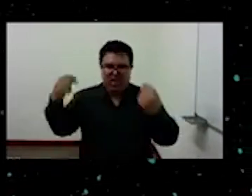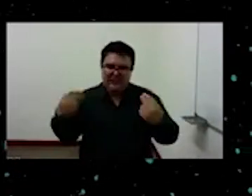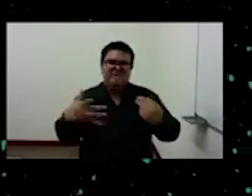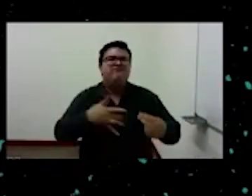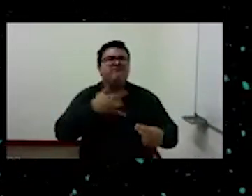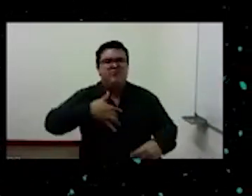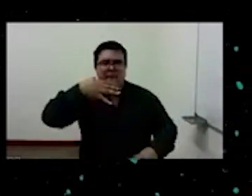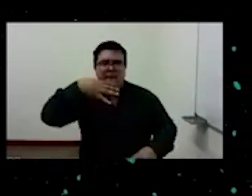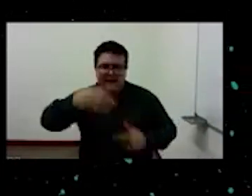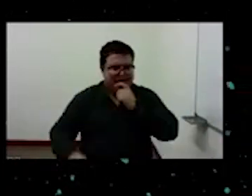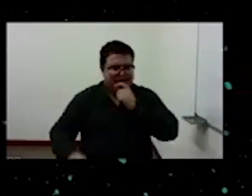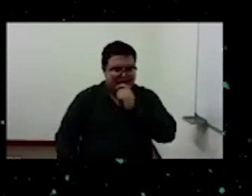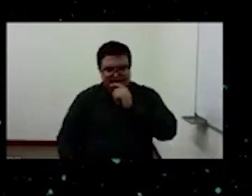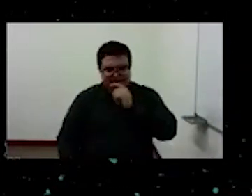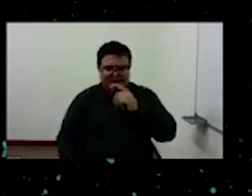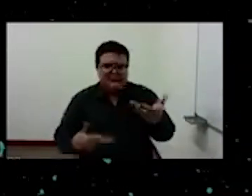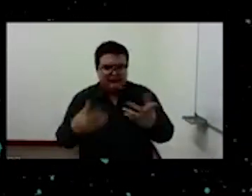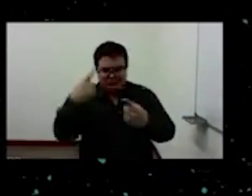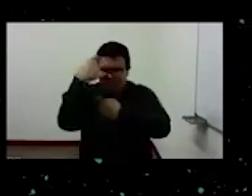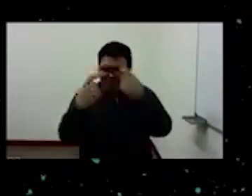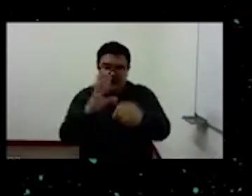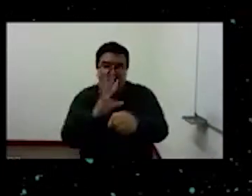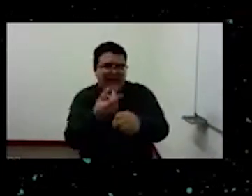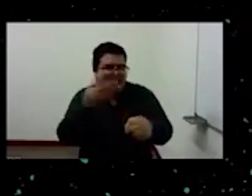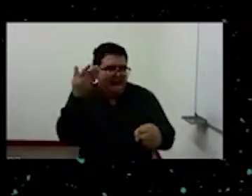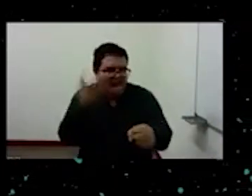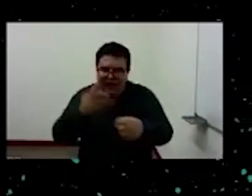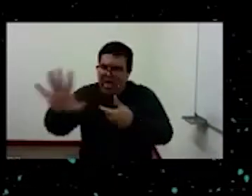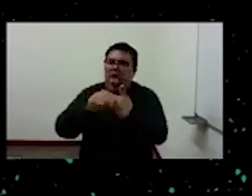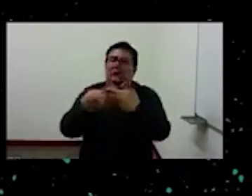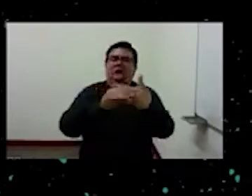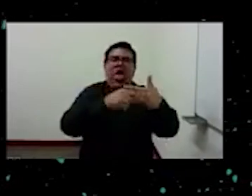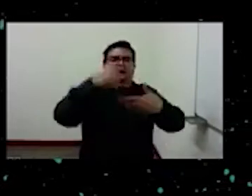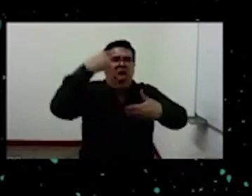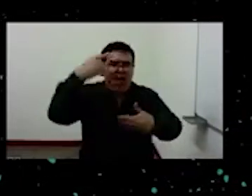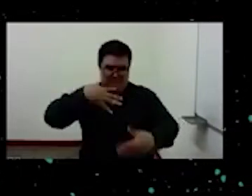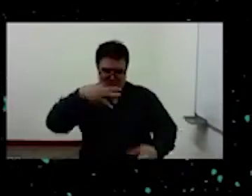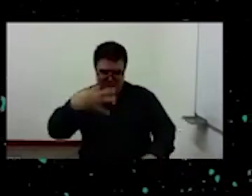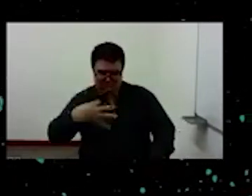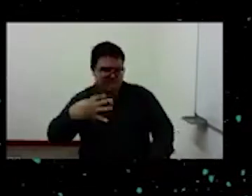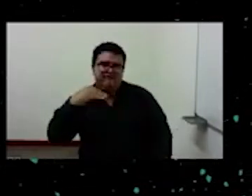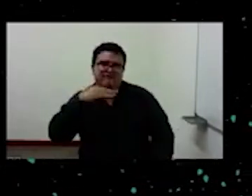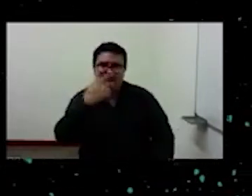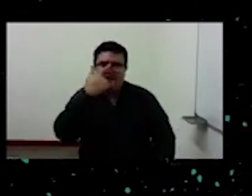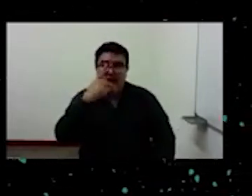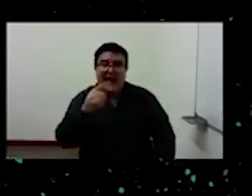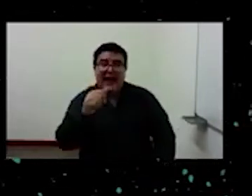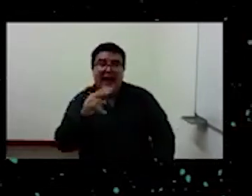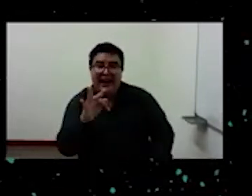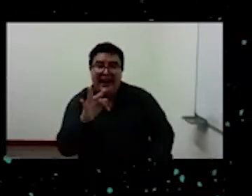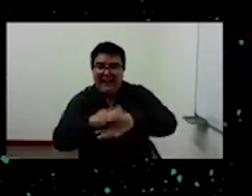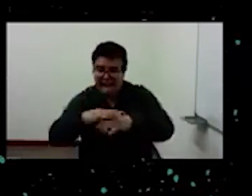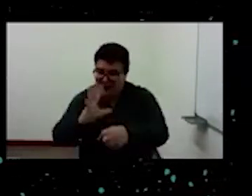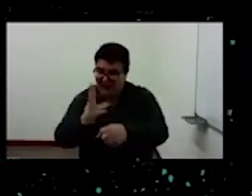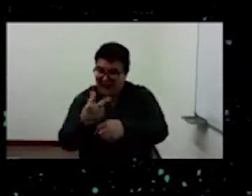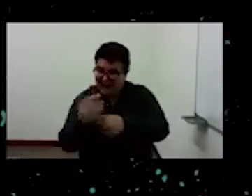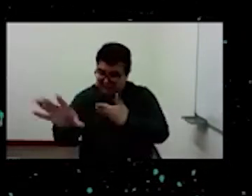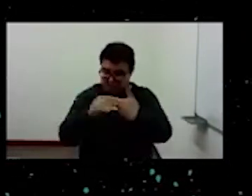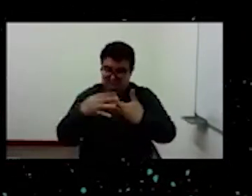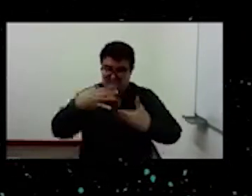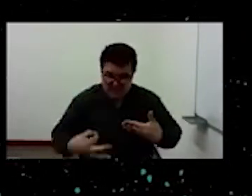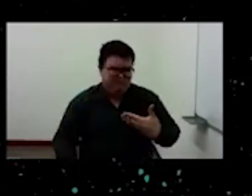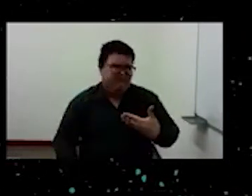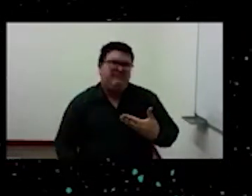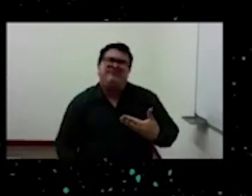etiqueta. El arte es lo que representa. Falso. El arte no representa nada, ni siquiera el caos